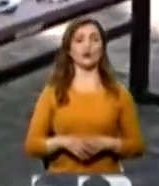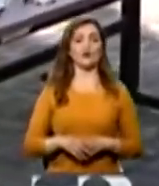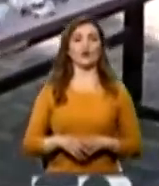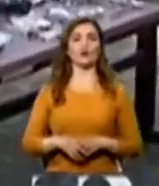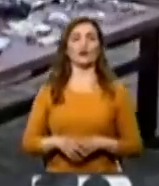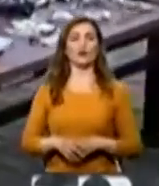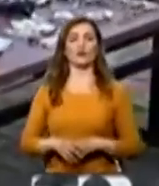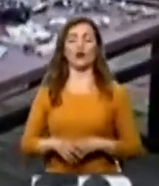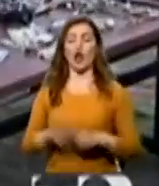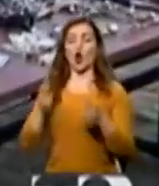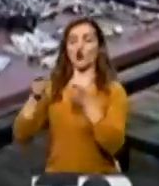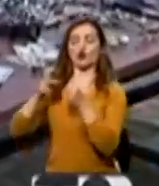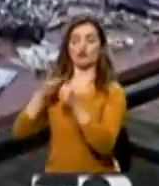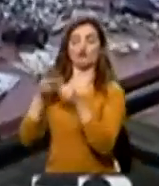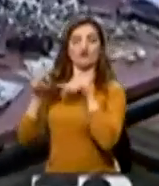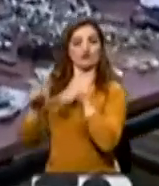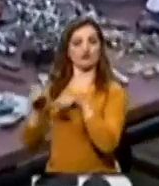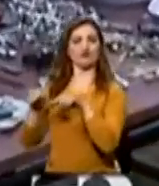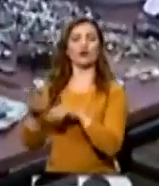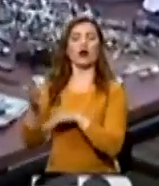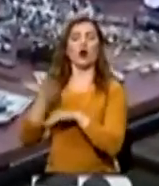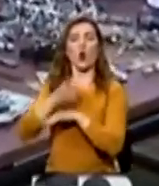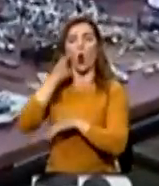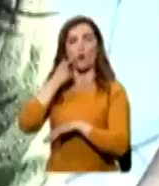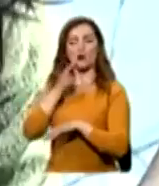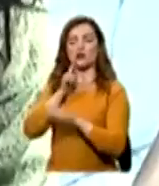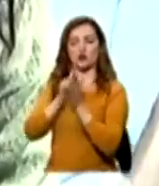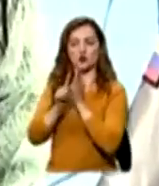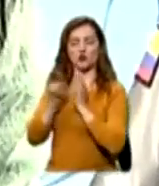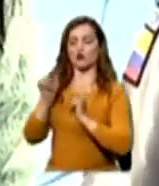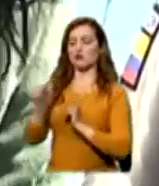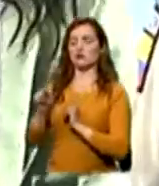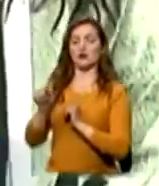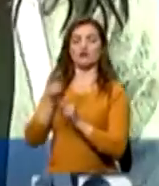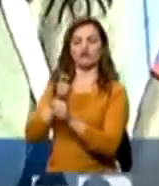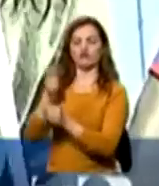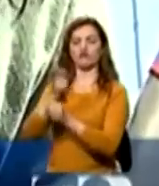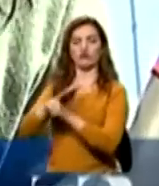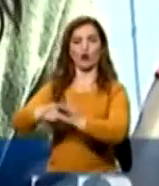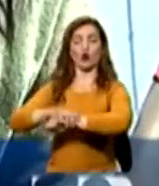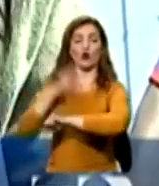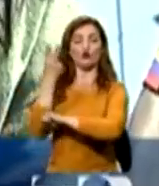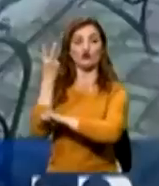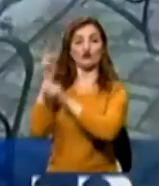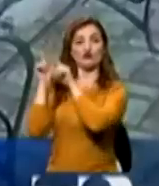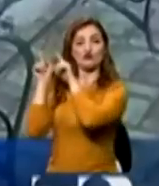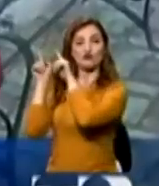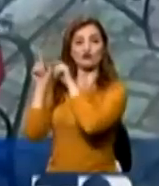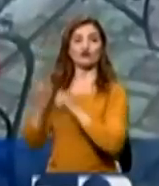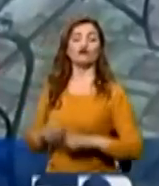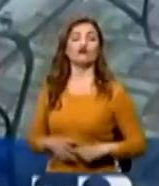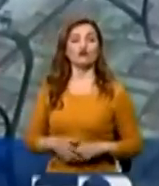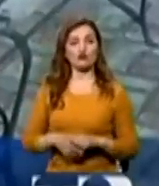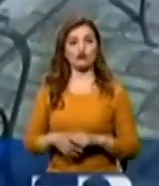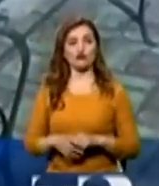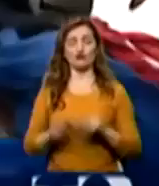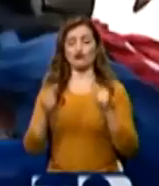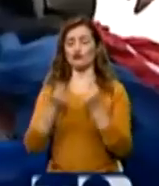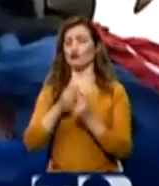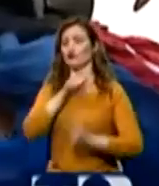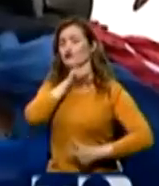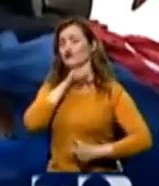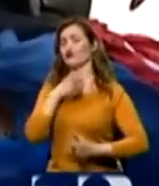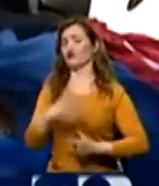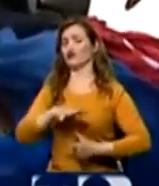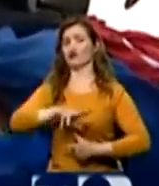En el segundo operativo realizado tras la denuncia de un ciudadano, se logró la captura de otras 2 personas y con ello la desarticulación de una